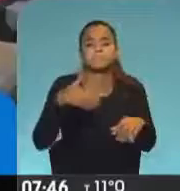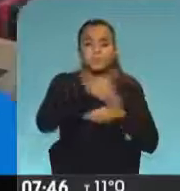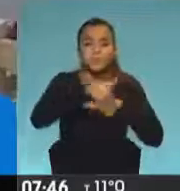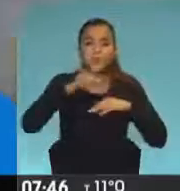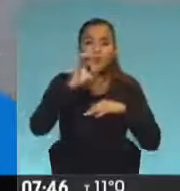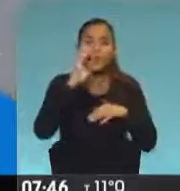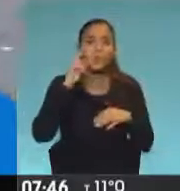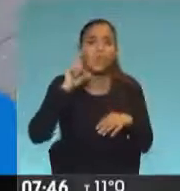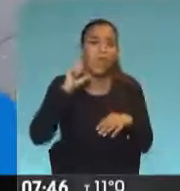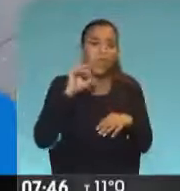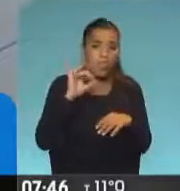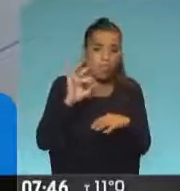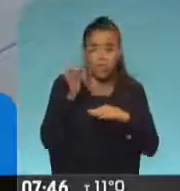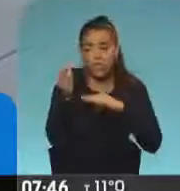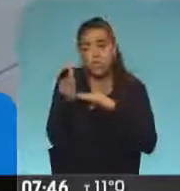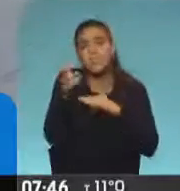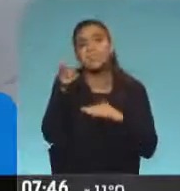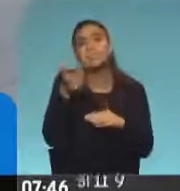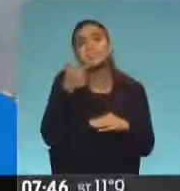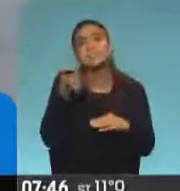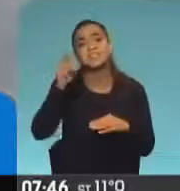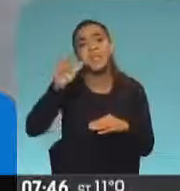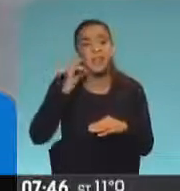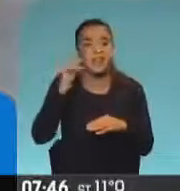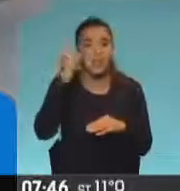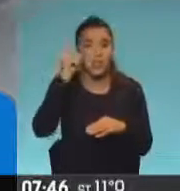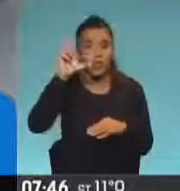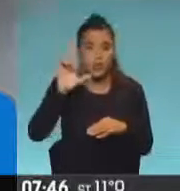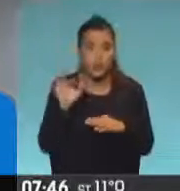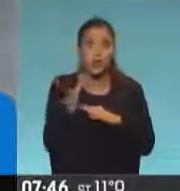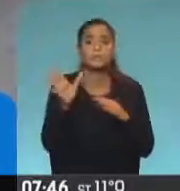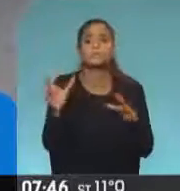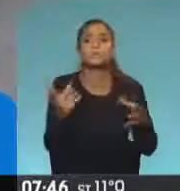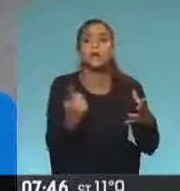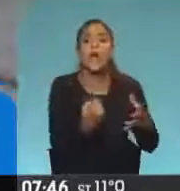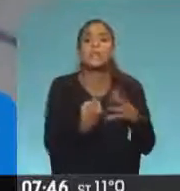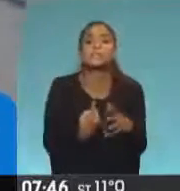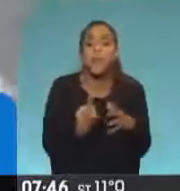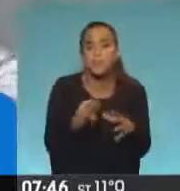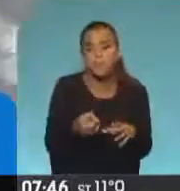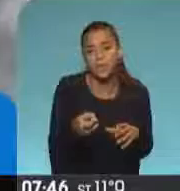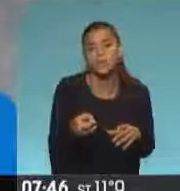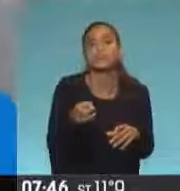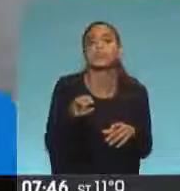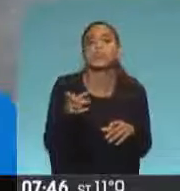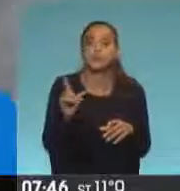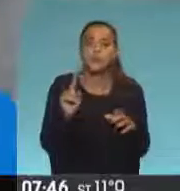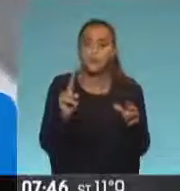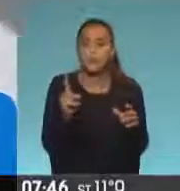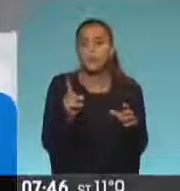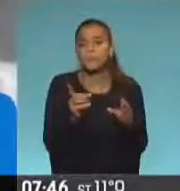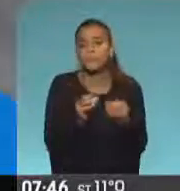obligado y la calle salguero en este lugar que es un centro de aislamiento para casos leves que vengan de los paradores de toda la ciudad